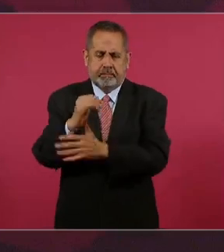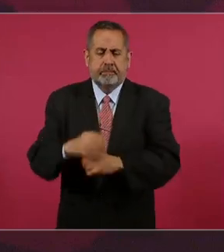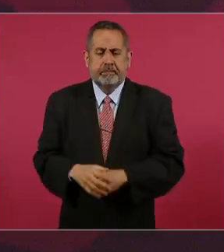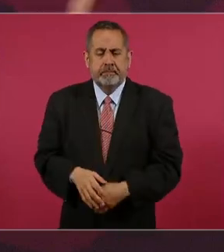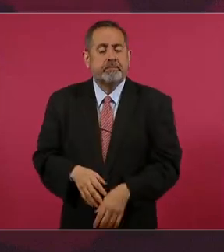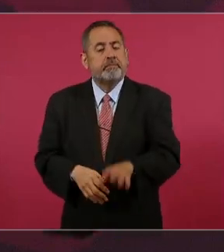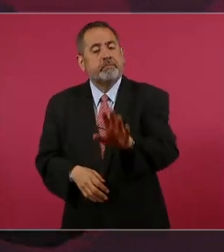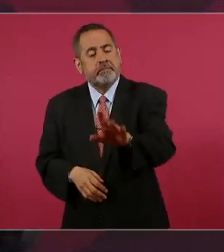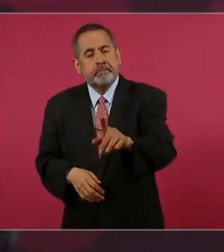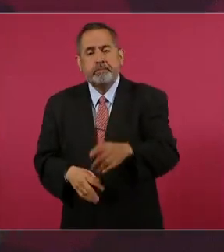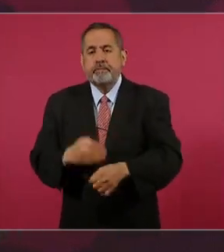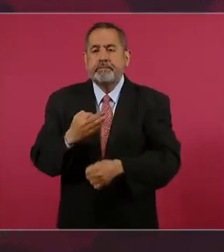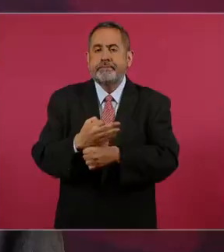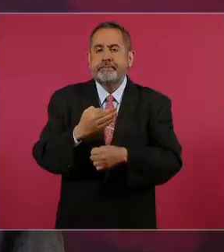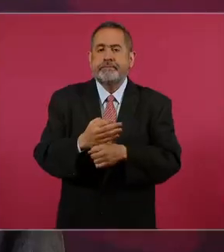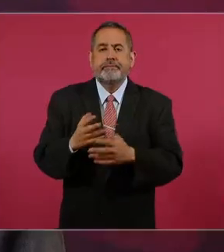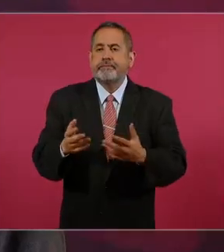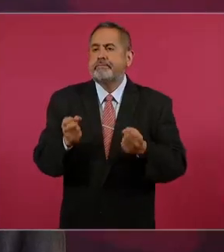abundan